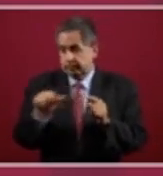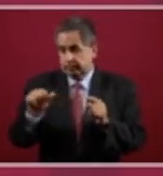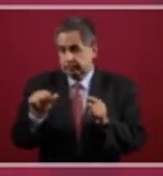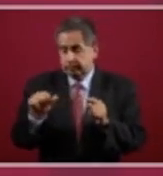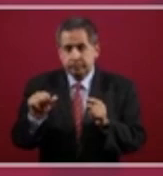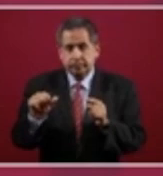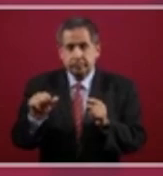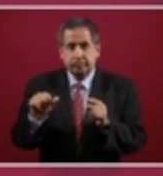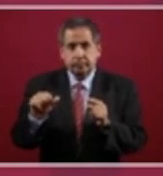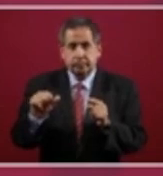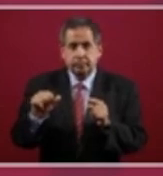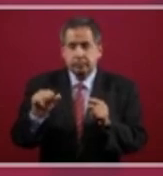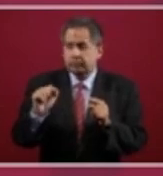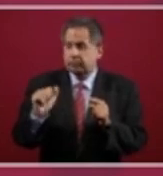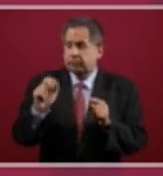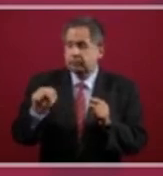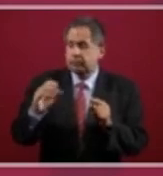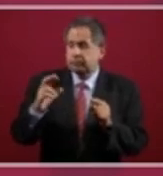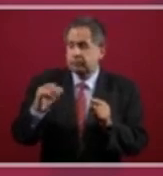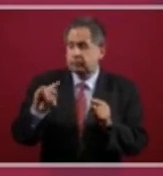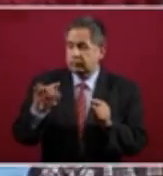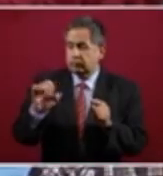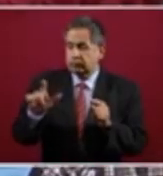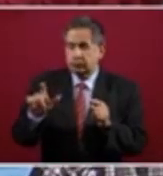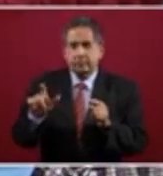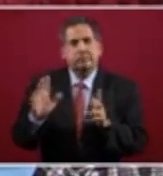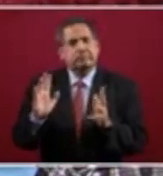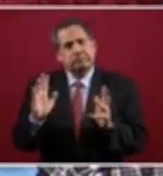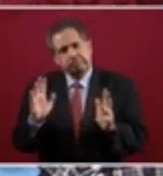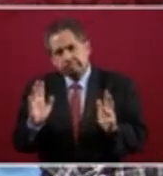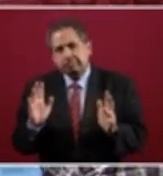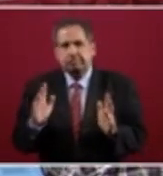a San Cristóbal, pues entonces sí.